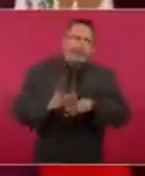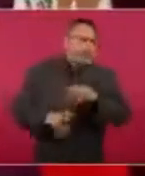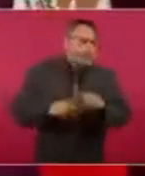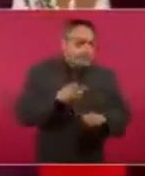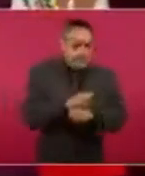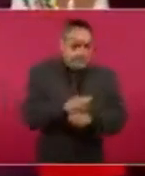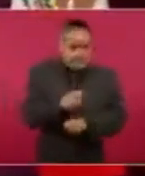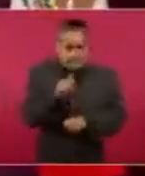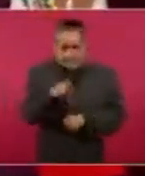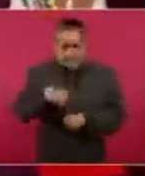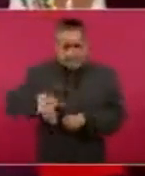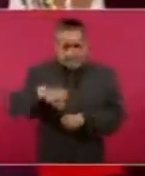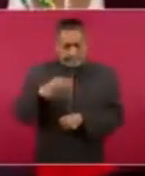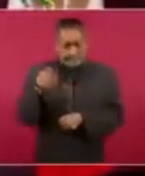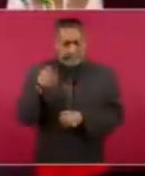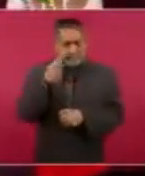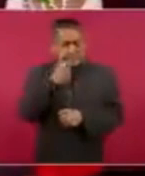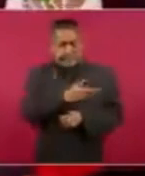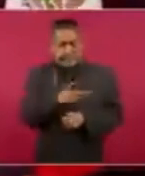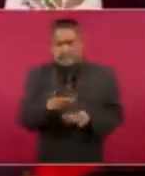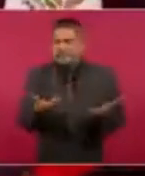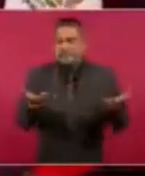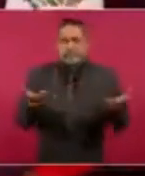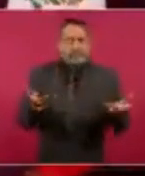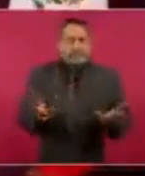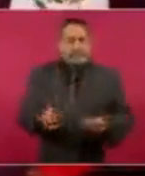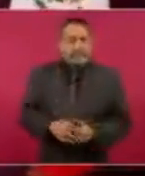este tipo de cosas. Y desde luego